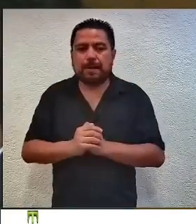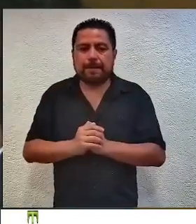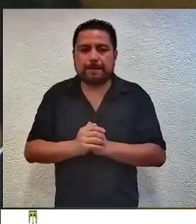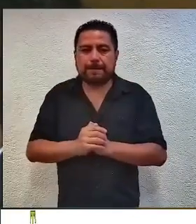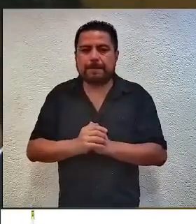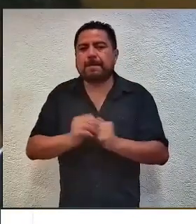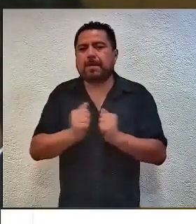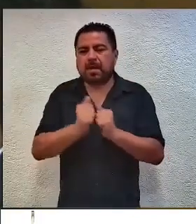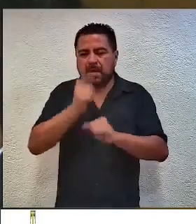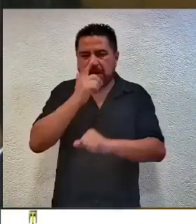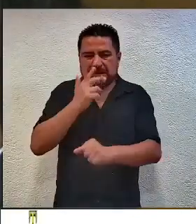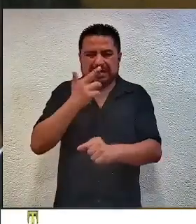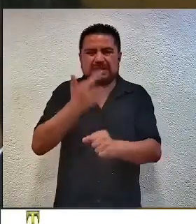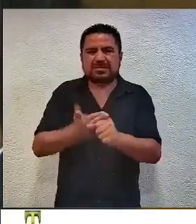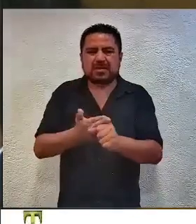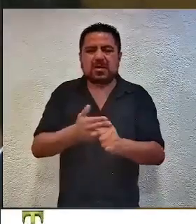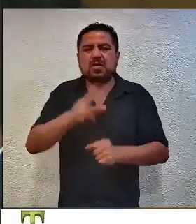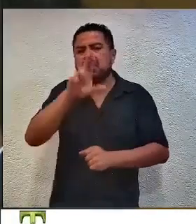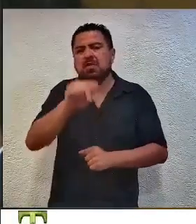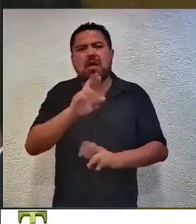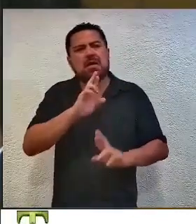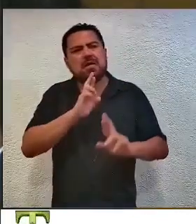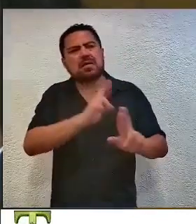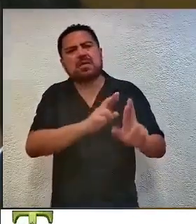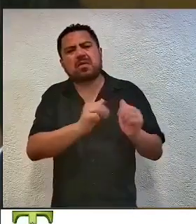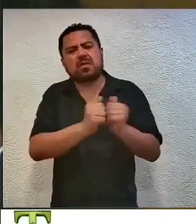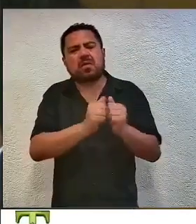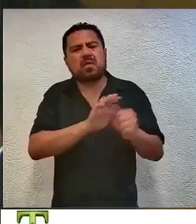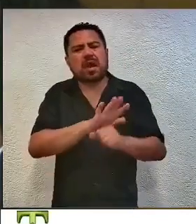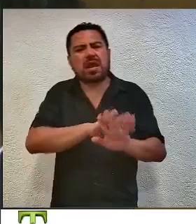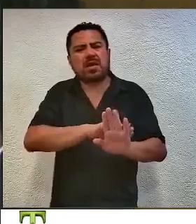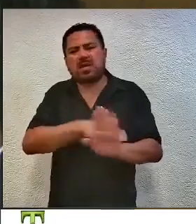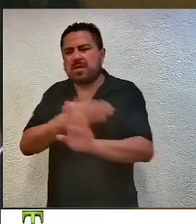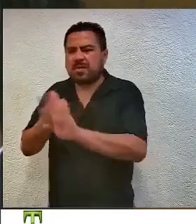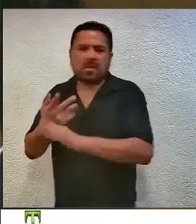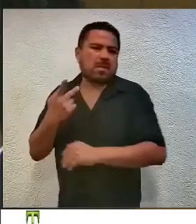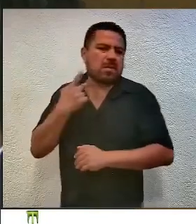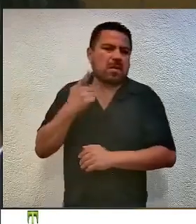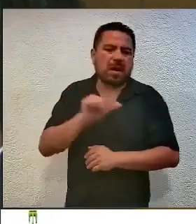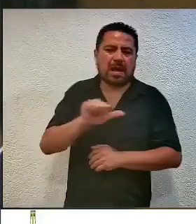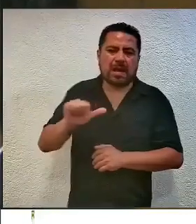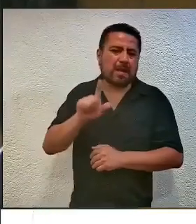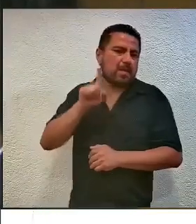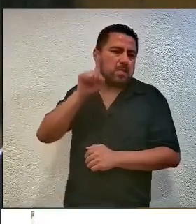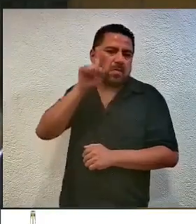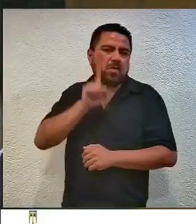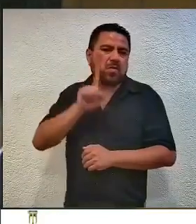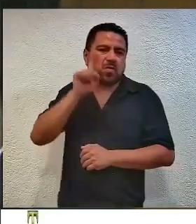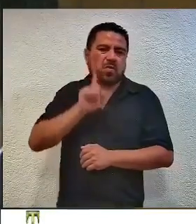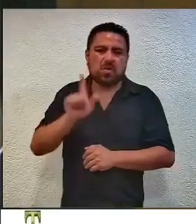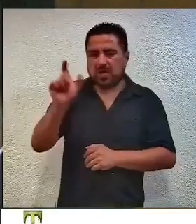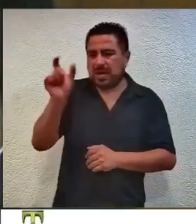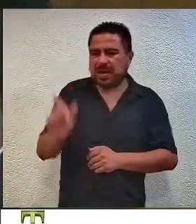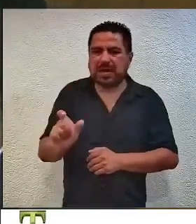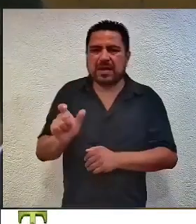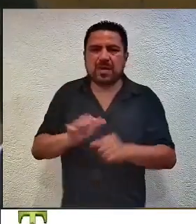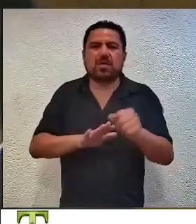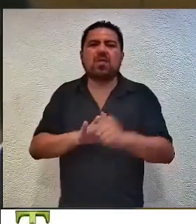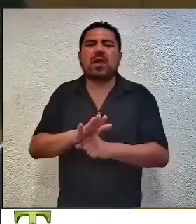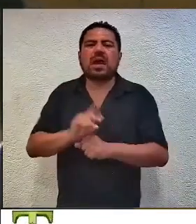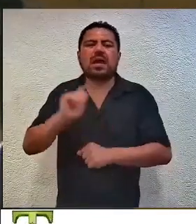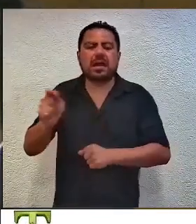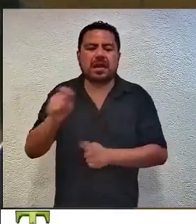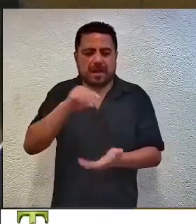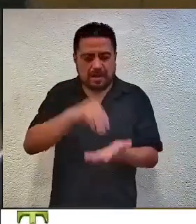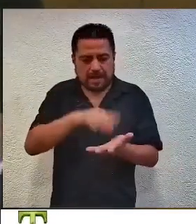de responsabilidad no resolvió respecto de la violencia política contra las mujeres en razón de género en la que se